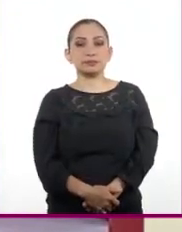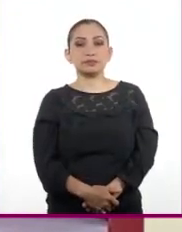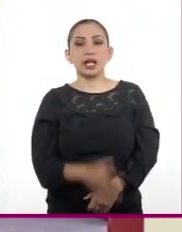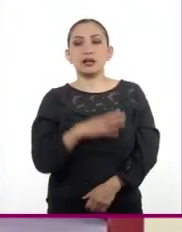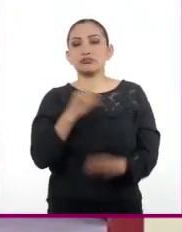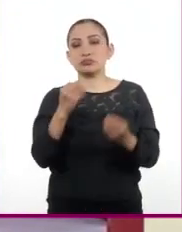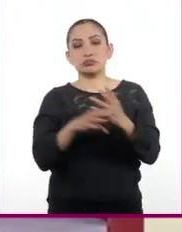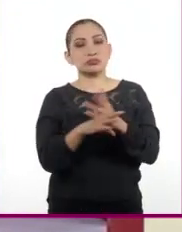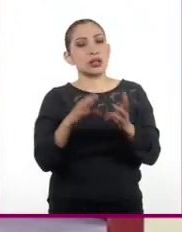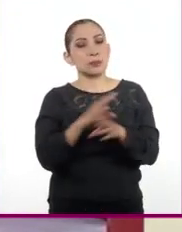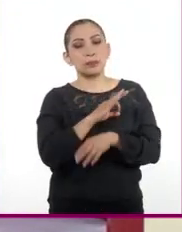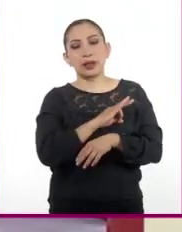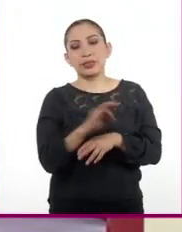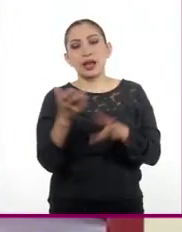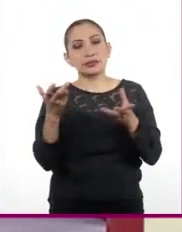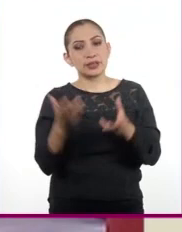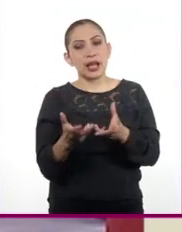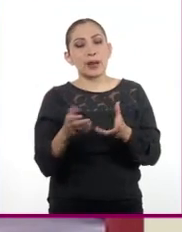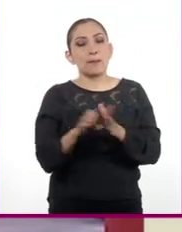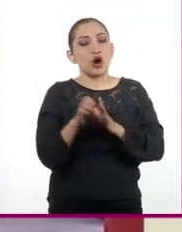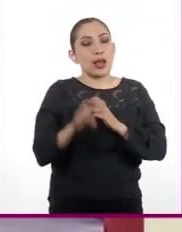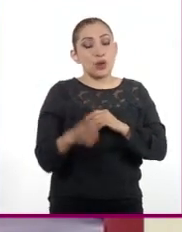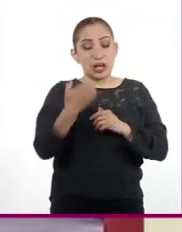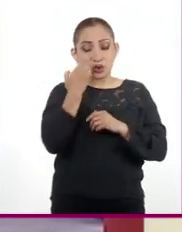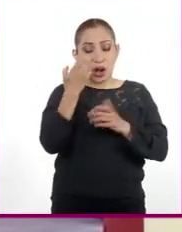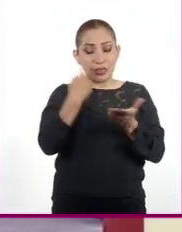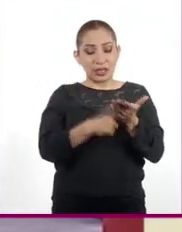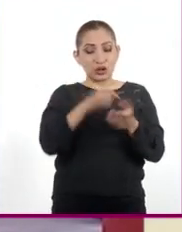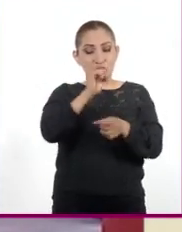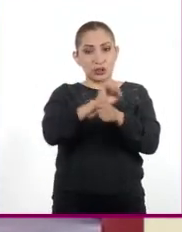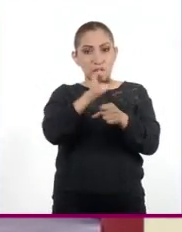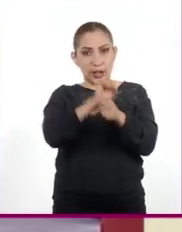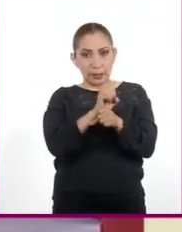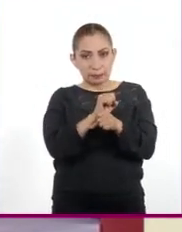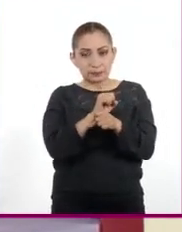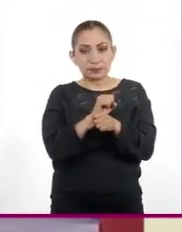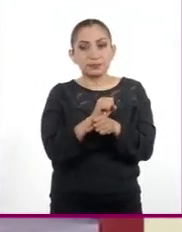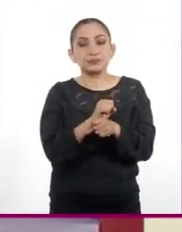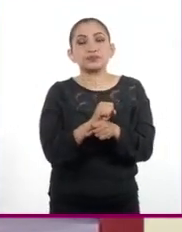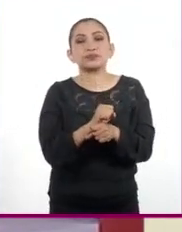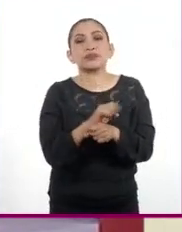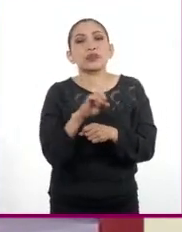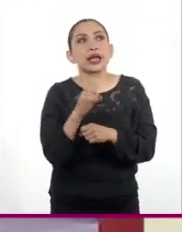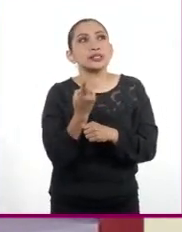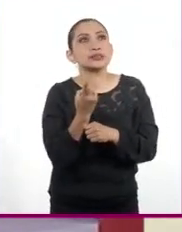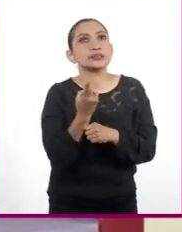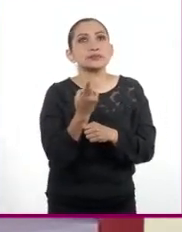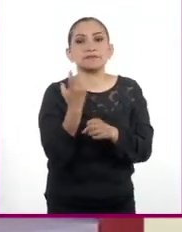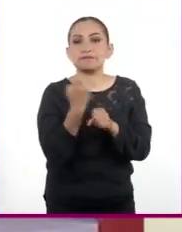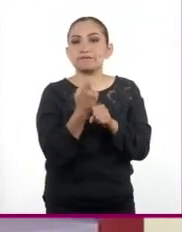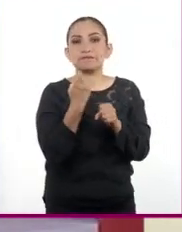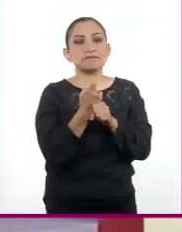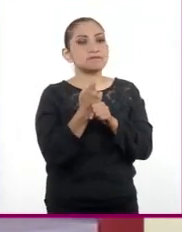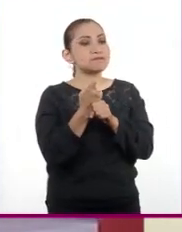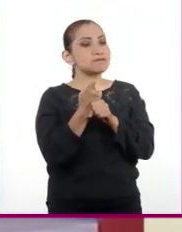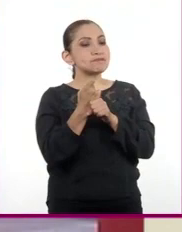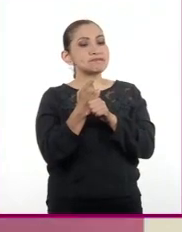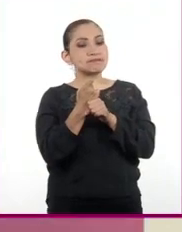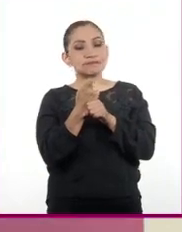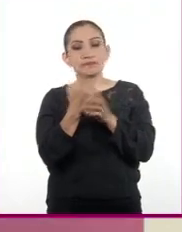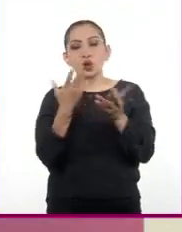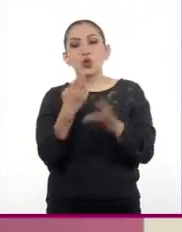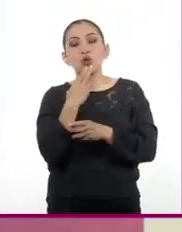muchas cosas que pueden empezar a hacer desde que están en la escuela secundaria y tiene que ver, en primer término,